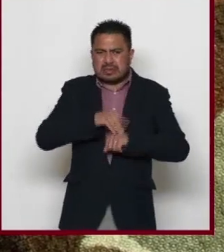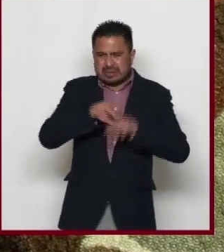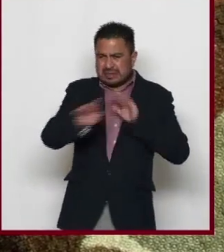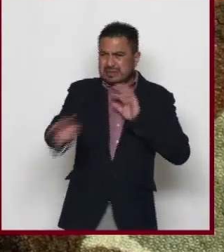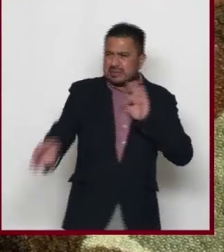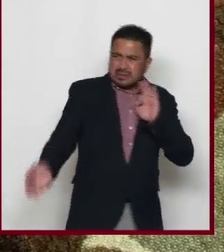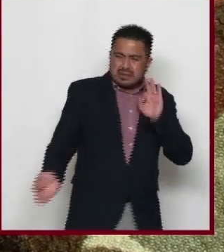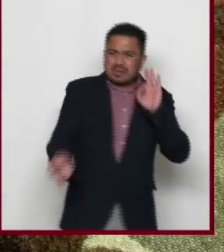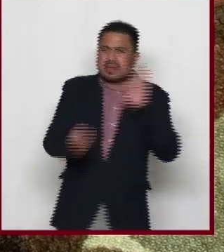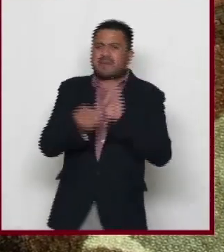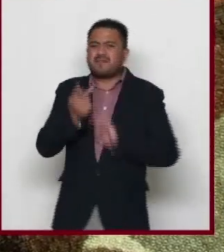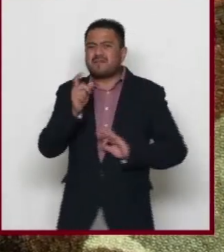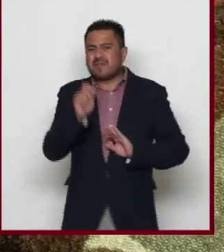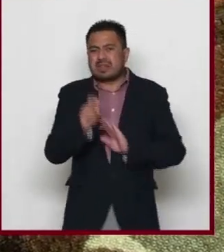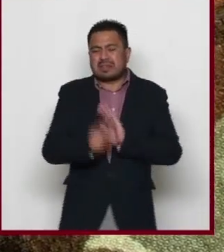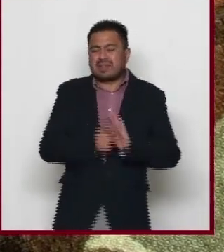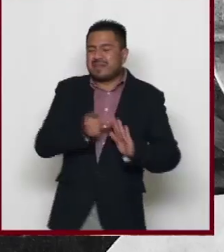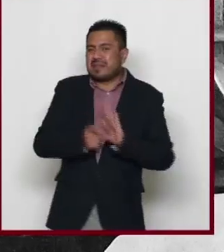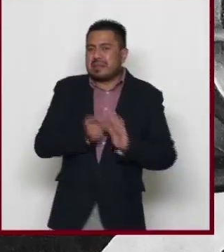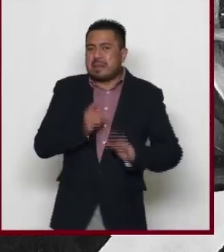veces aproximadamente.